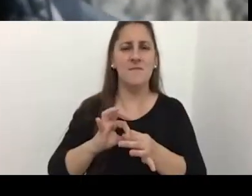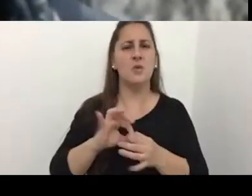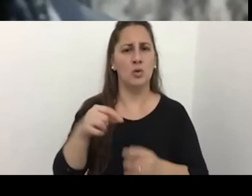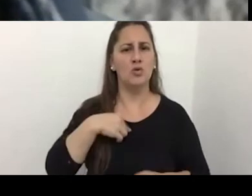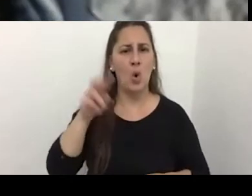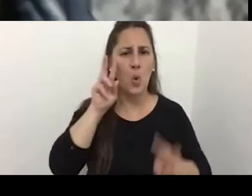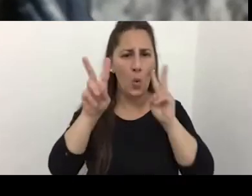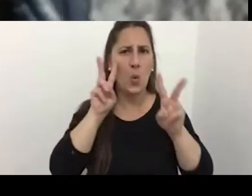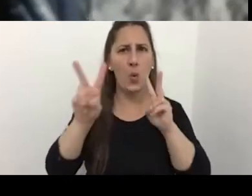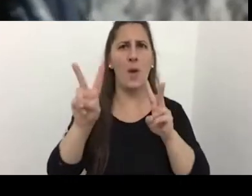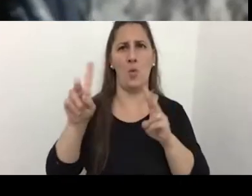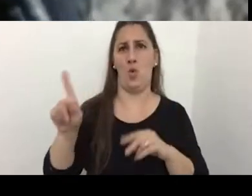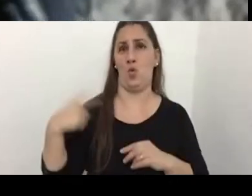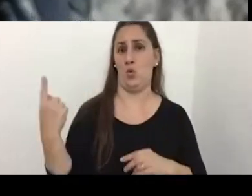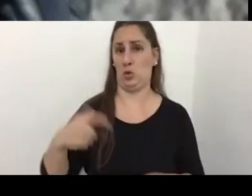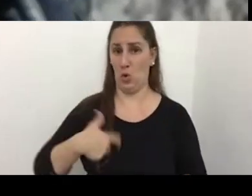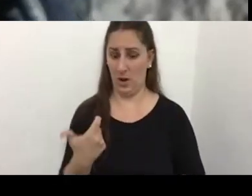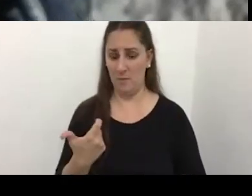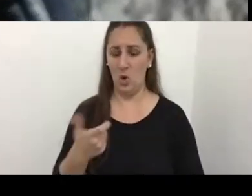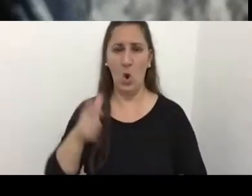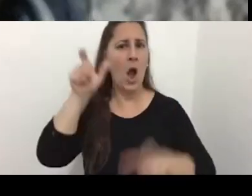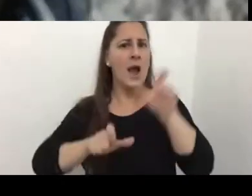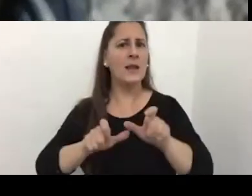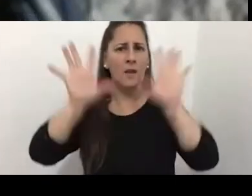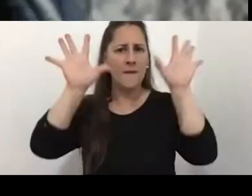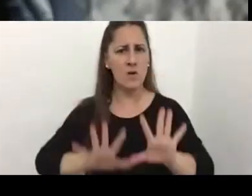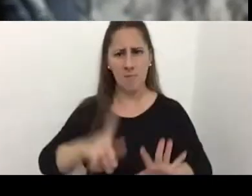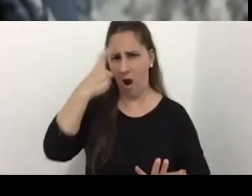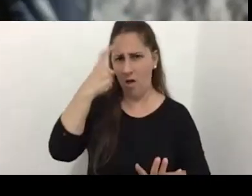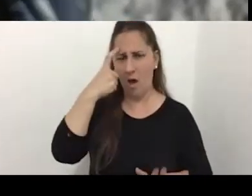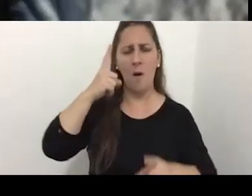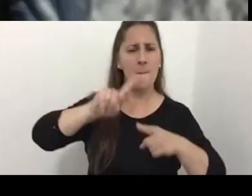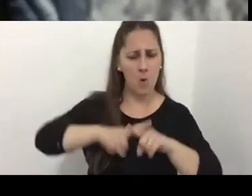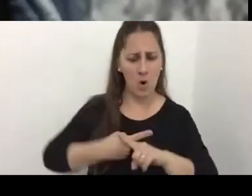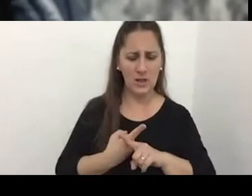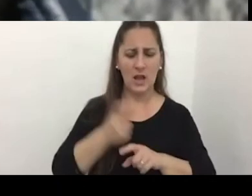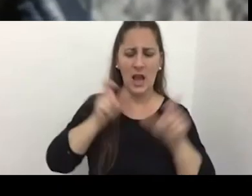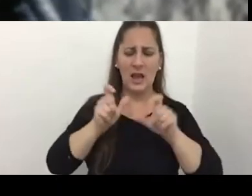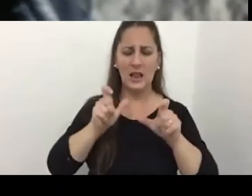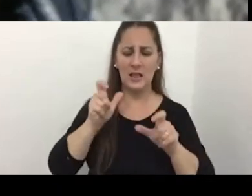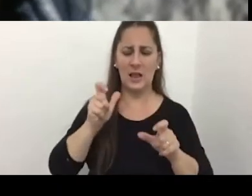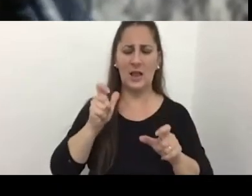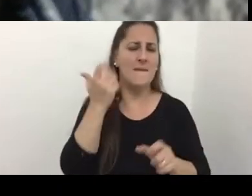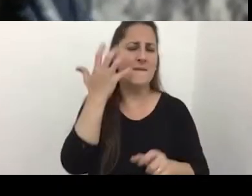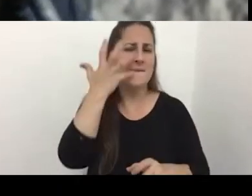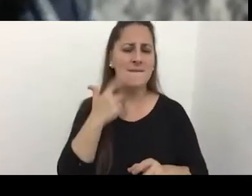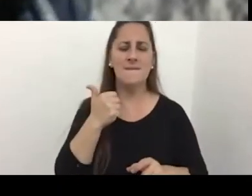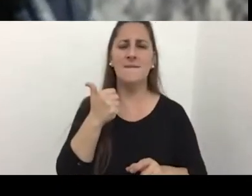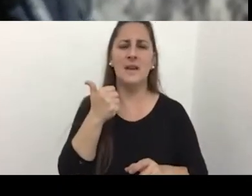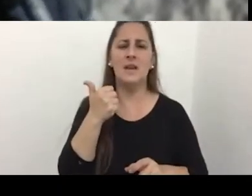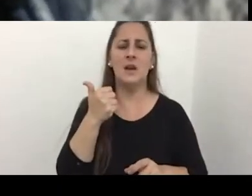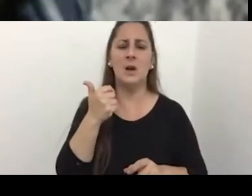nuestro gremio que hay gente muy formada en política, hay gente que le gusta, veo acá los chicos, la gente cómo se